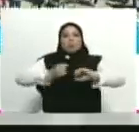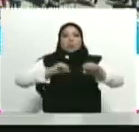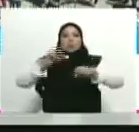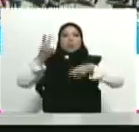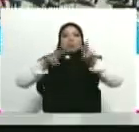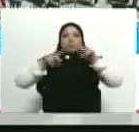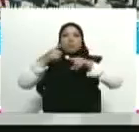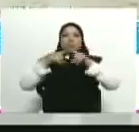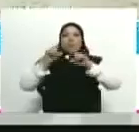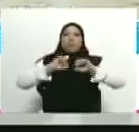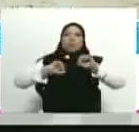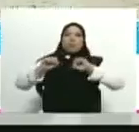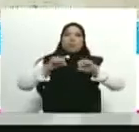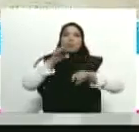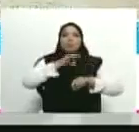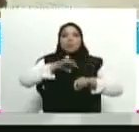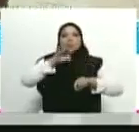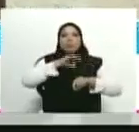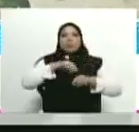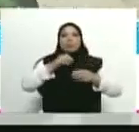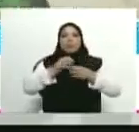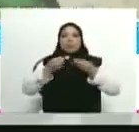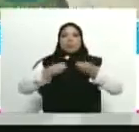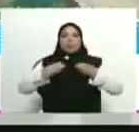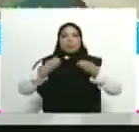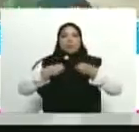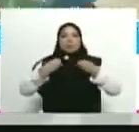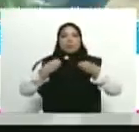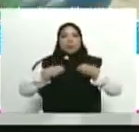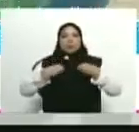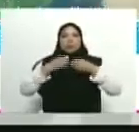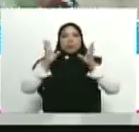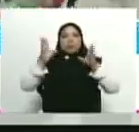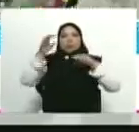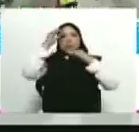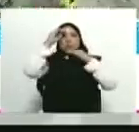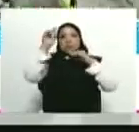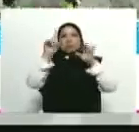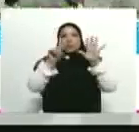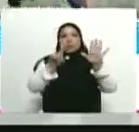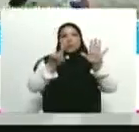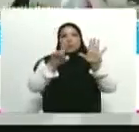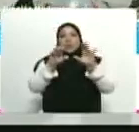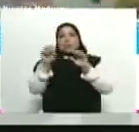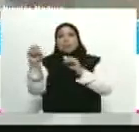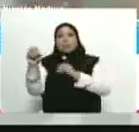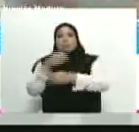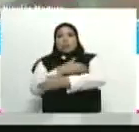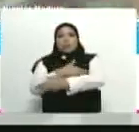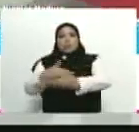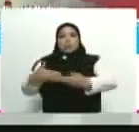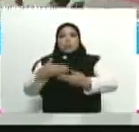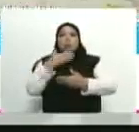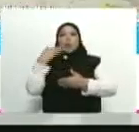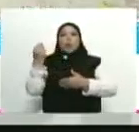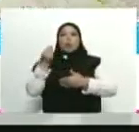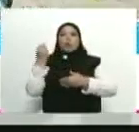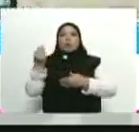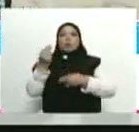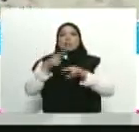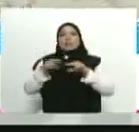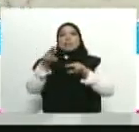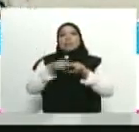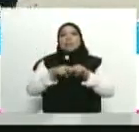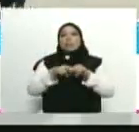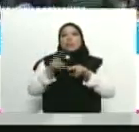Recreadores, los diferentes movimientos sociales, viviremos la experiencia, bueno, de la atención de más de 6.500.000 jóvenes, niños, niñas